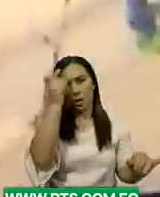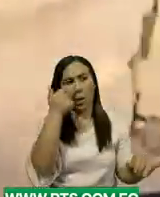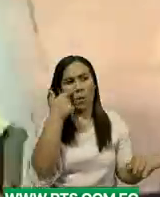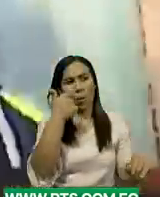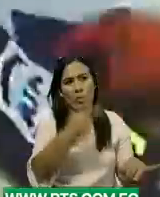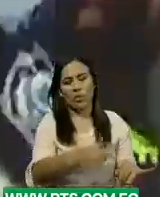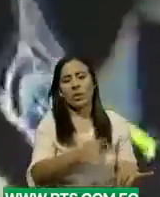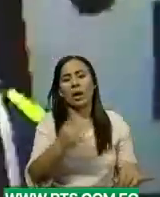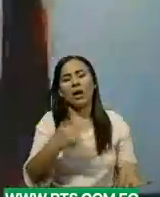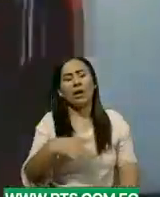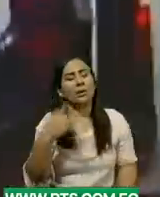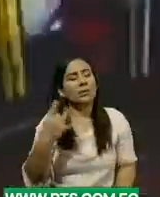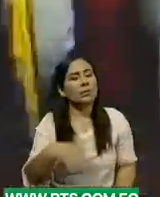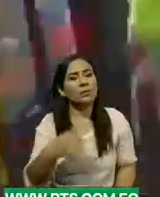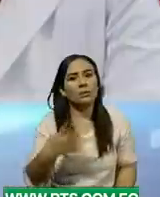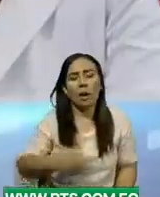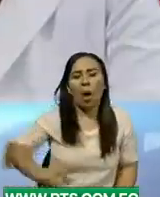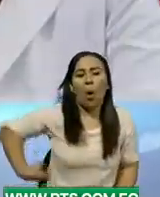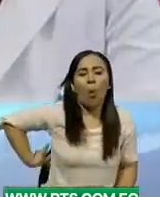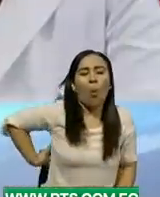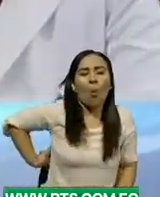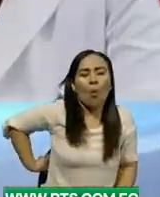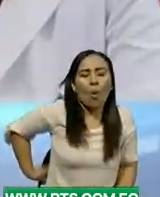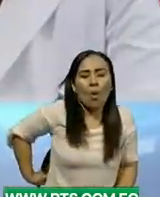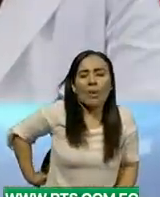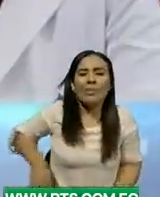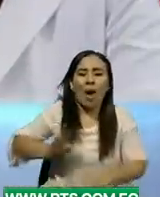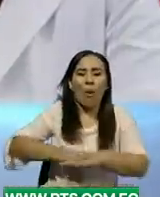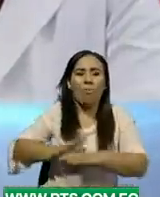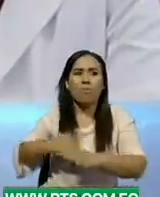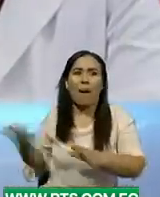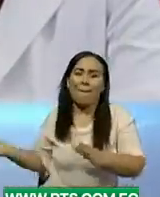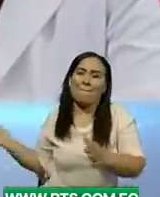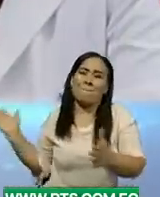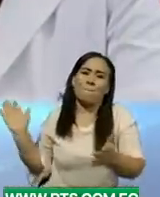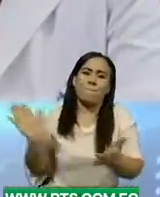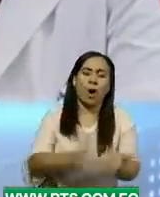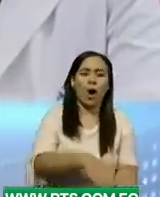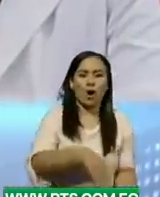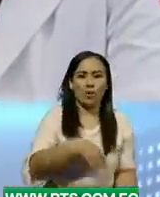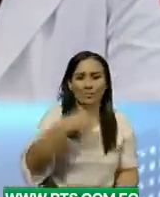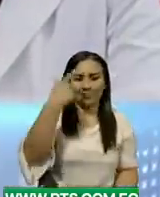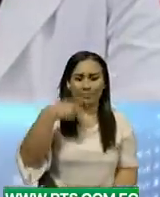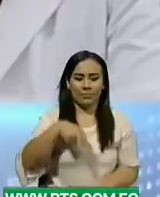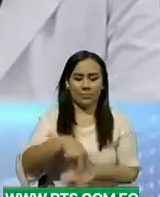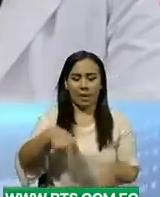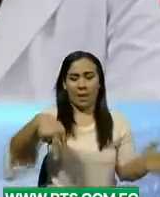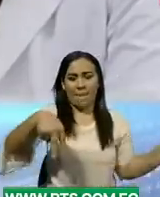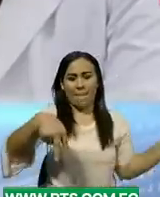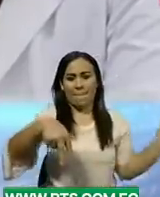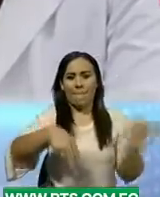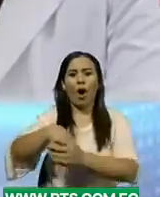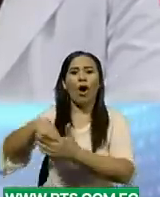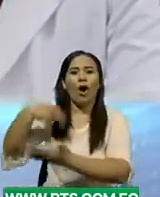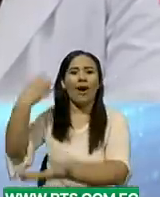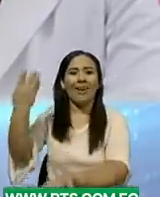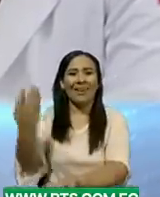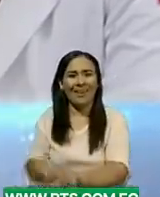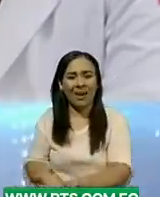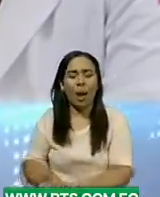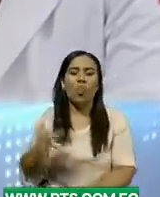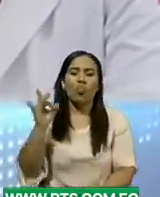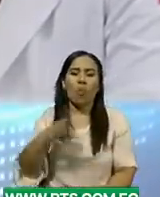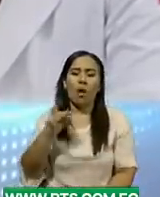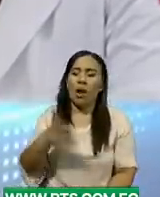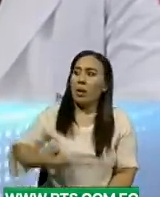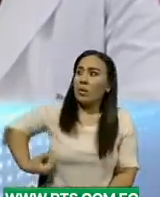ya presenta dolores lumbares. Por efecto del peso que fue objeto en el momento del accidente.